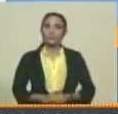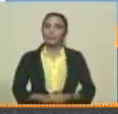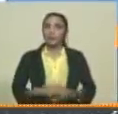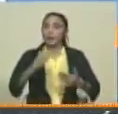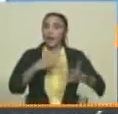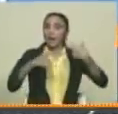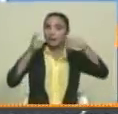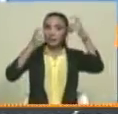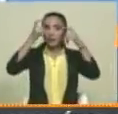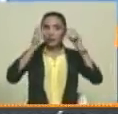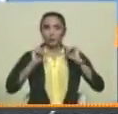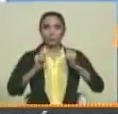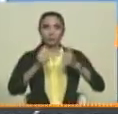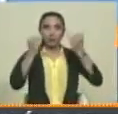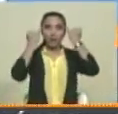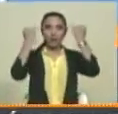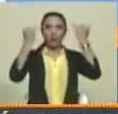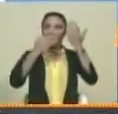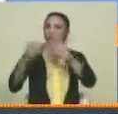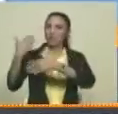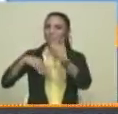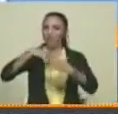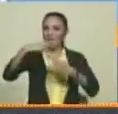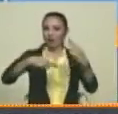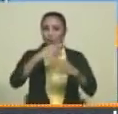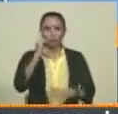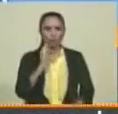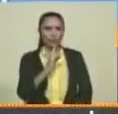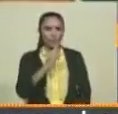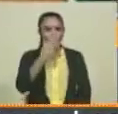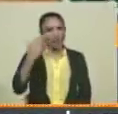Revolución Bolivariana. Lo planteó